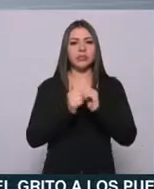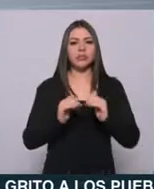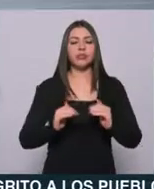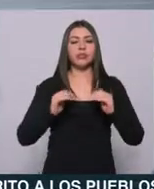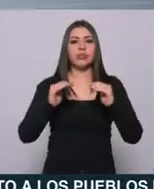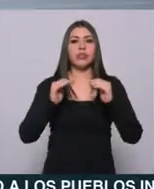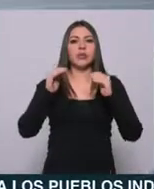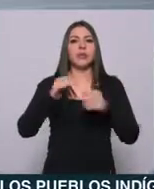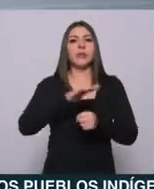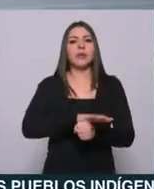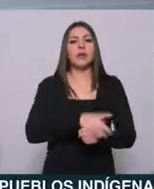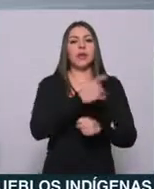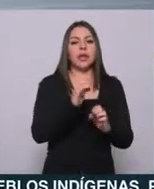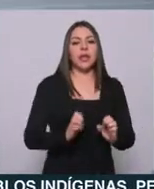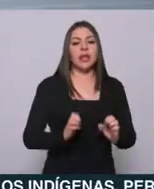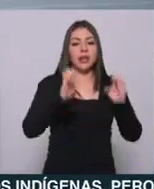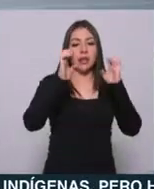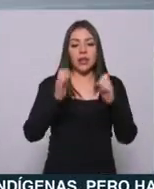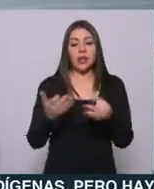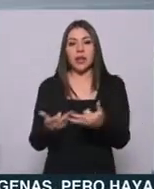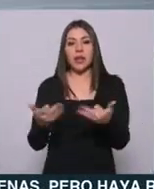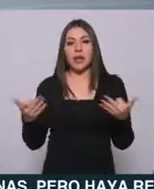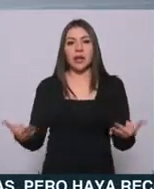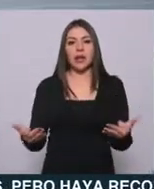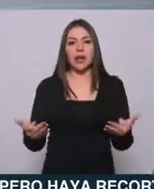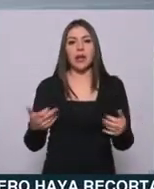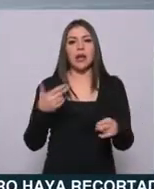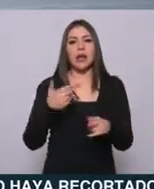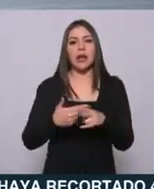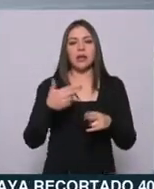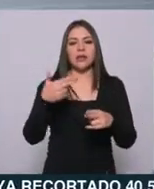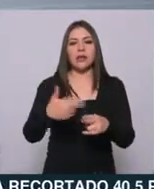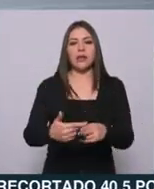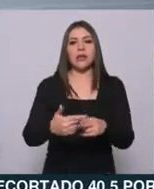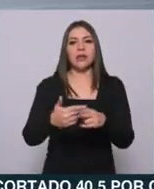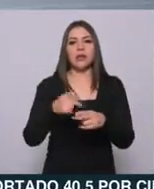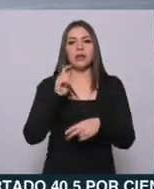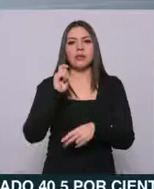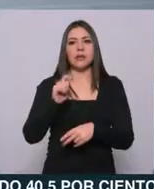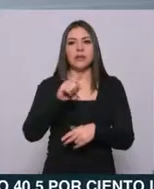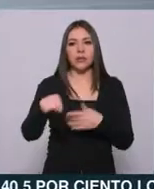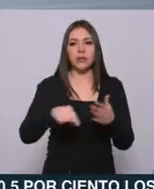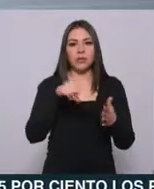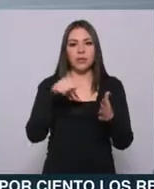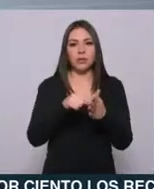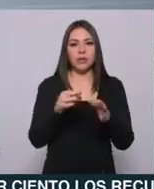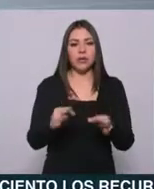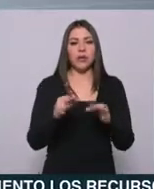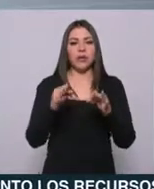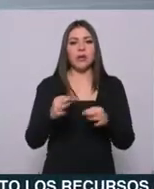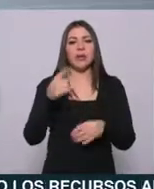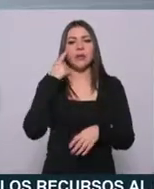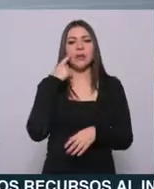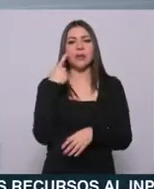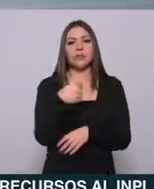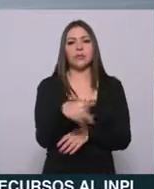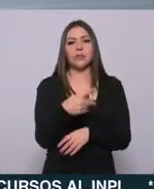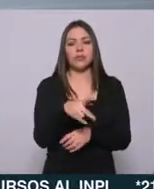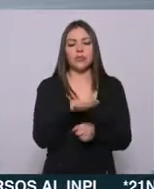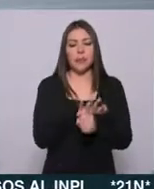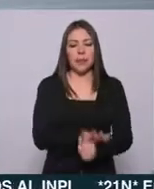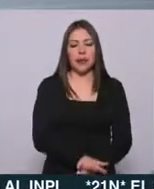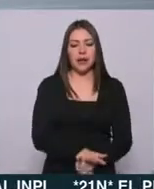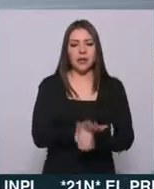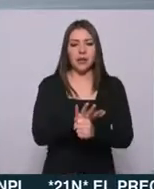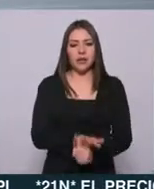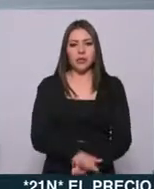presión entre el edificio y el terreno hasta que se llegue a un punto de la presión